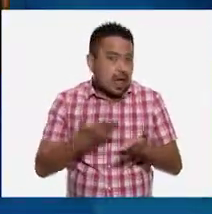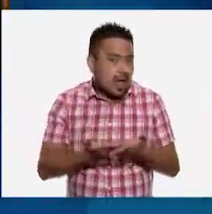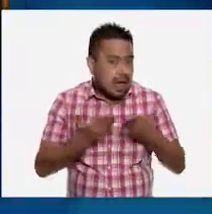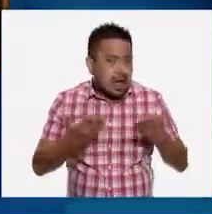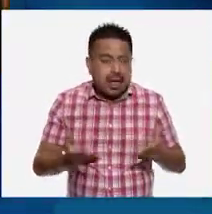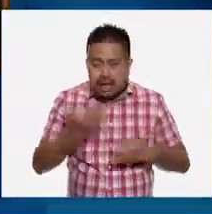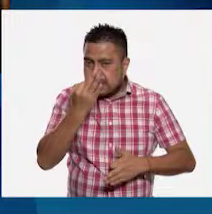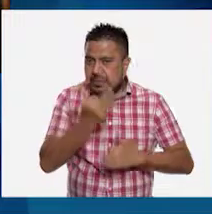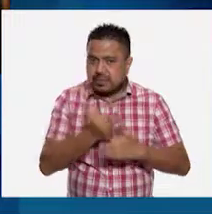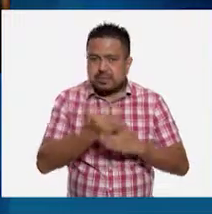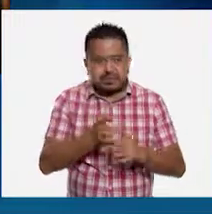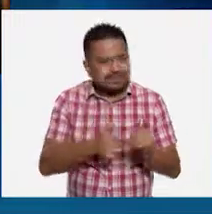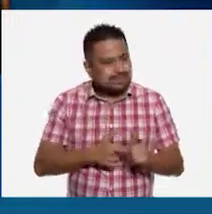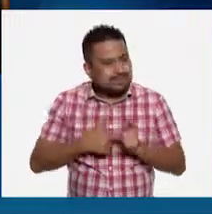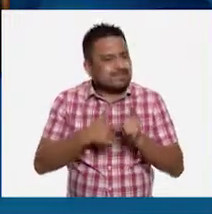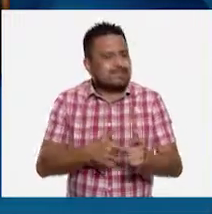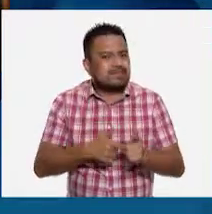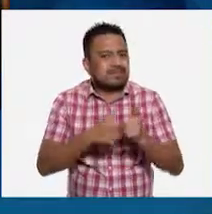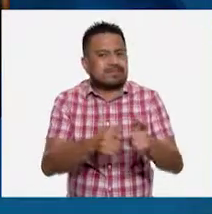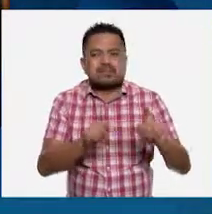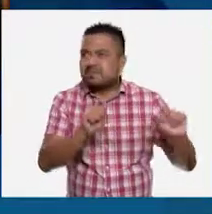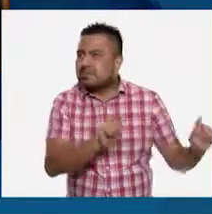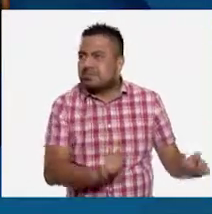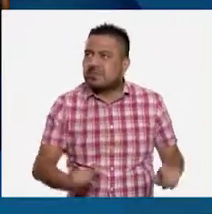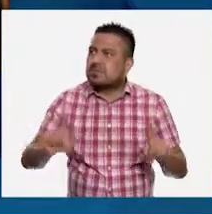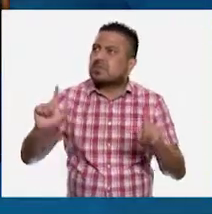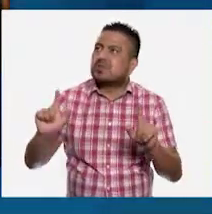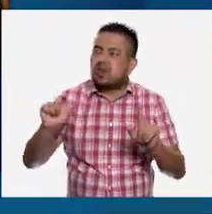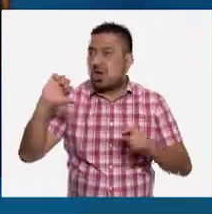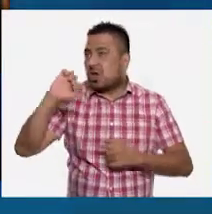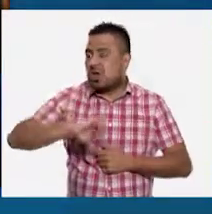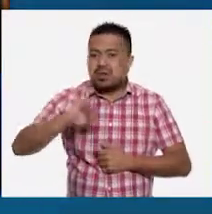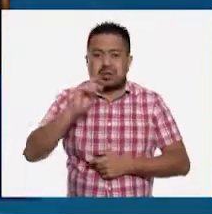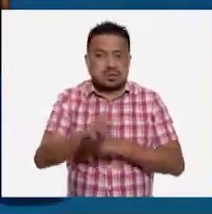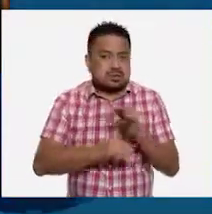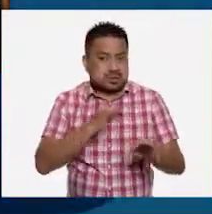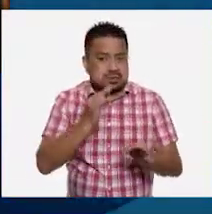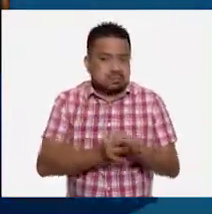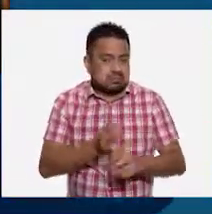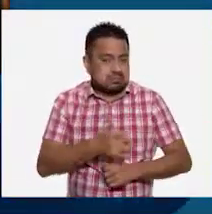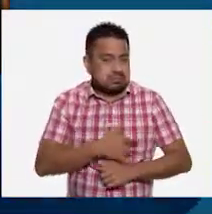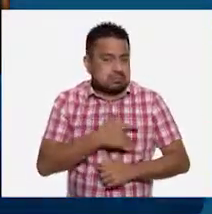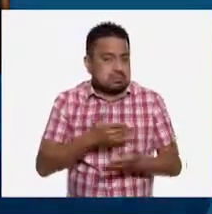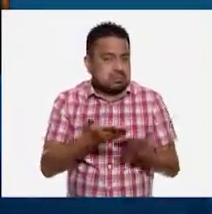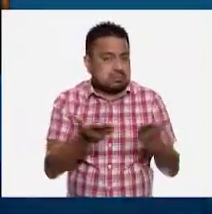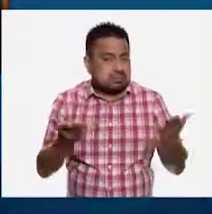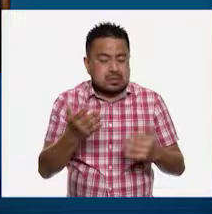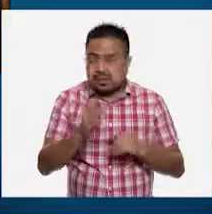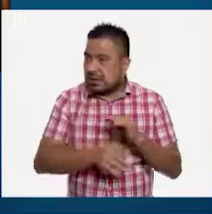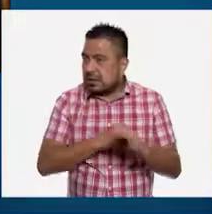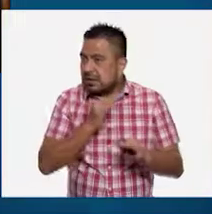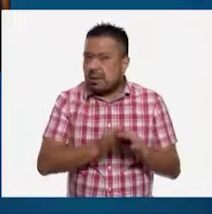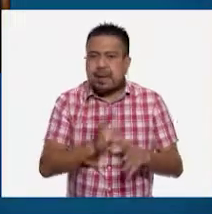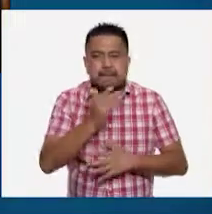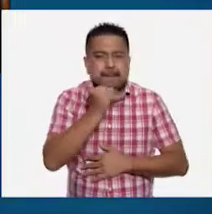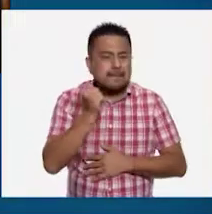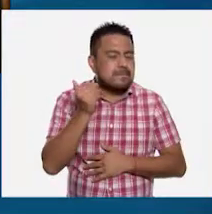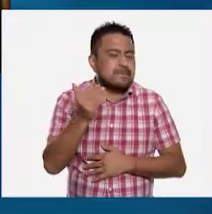es momento de seguir con el programa de hoy. ¿Listas? ¿Listos?